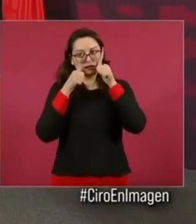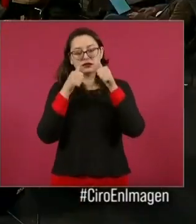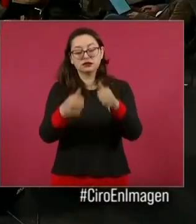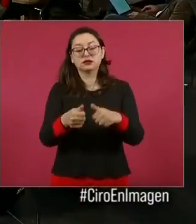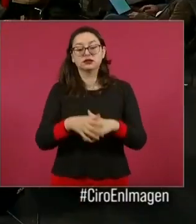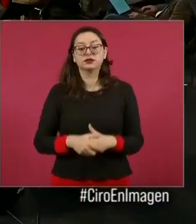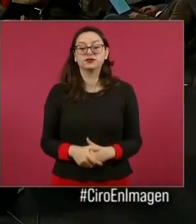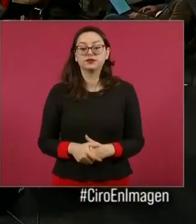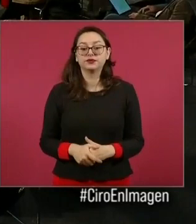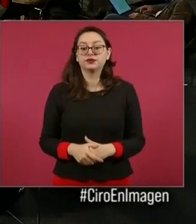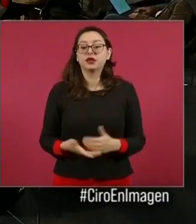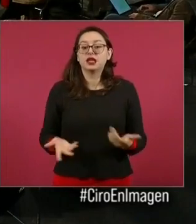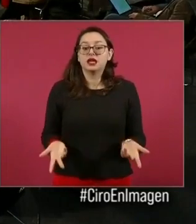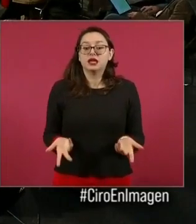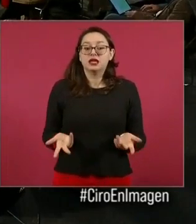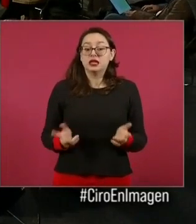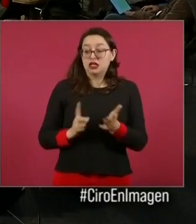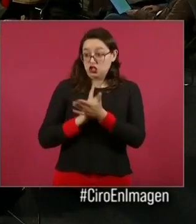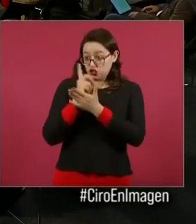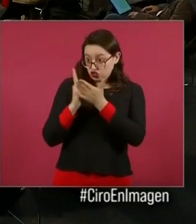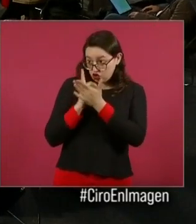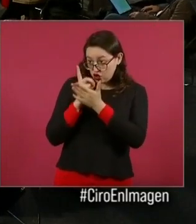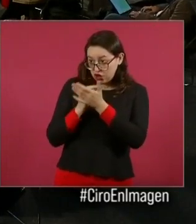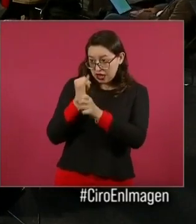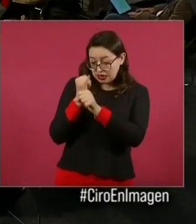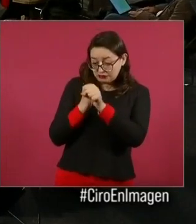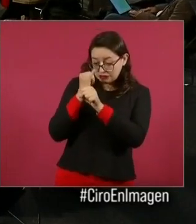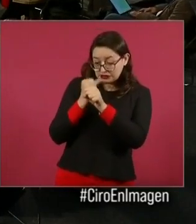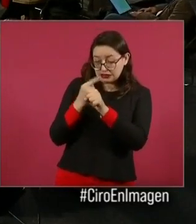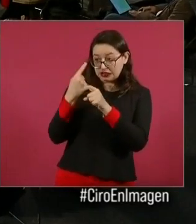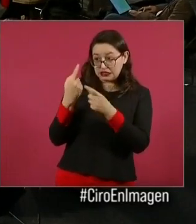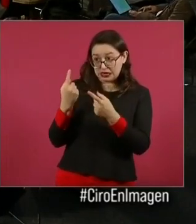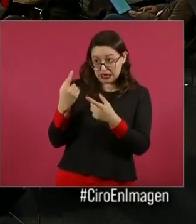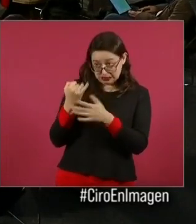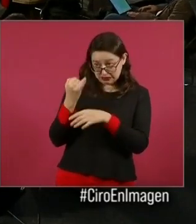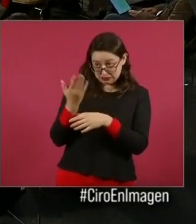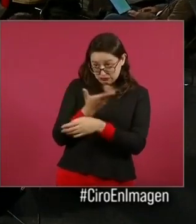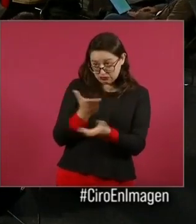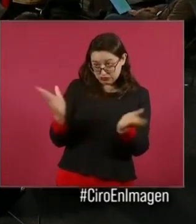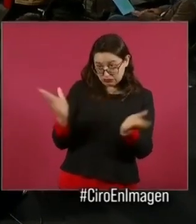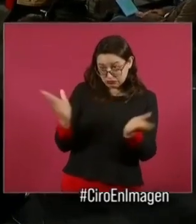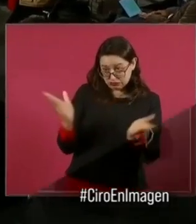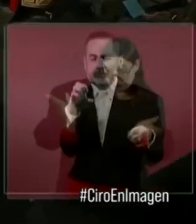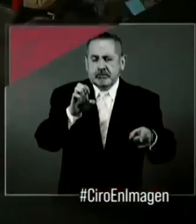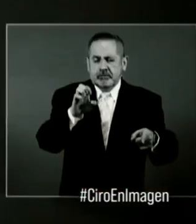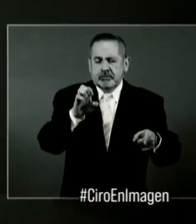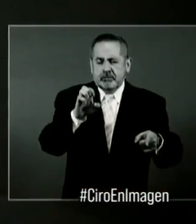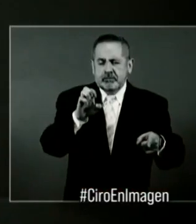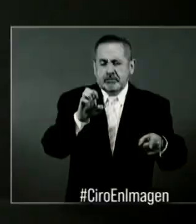investigación del consumo de drogas estaría siendo contemplada en estos hechos? Sí, sí, estamos trabajando en eso.